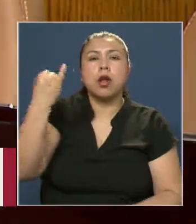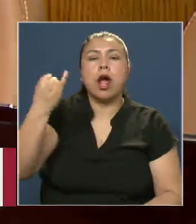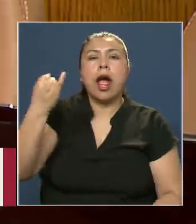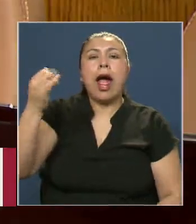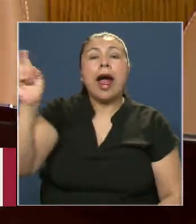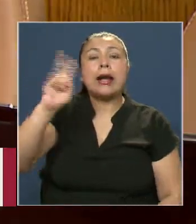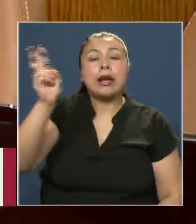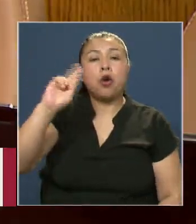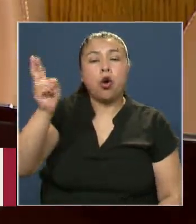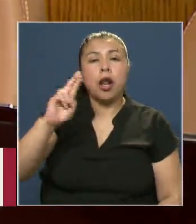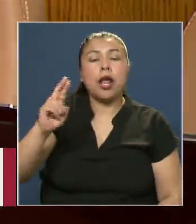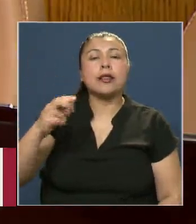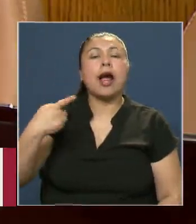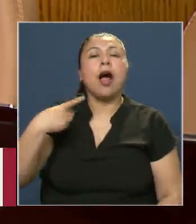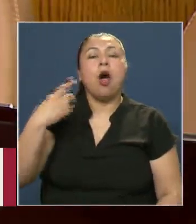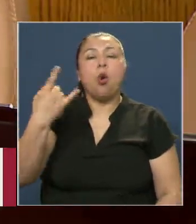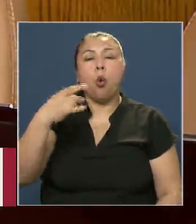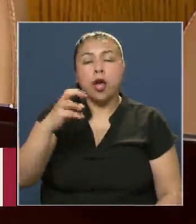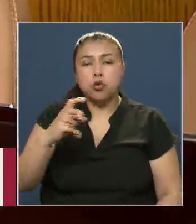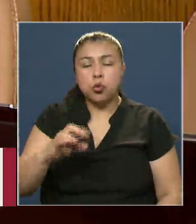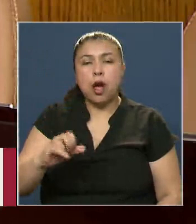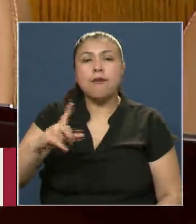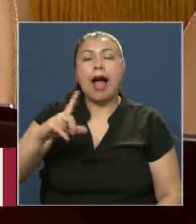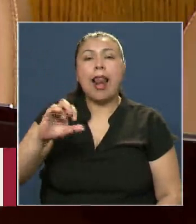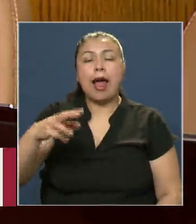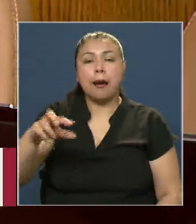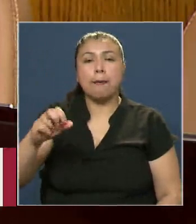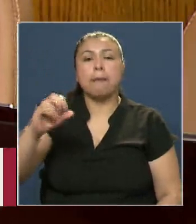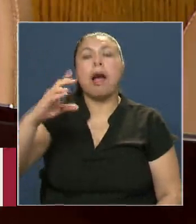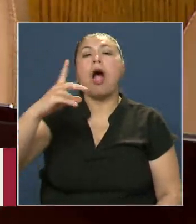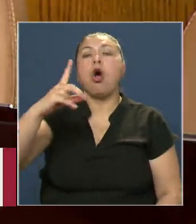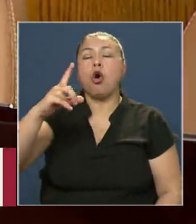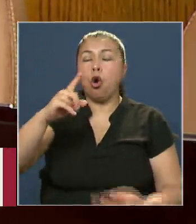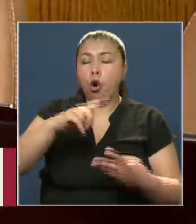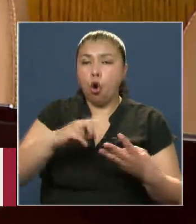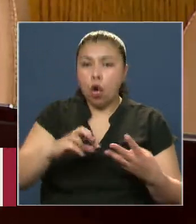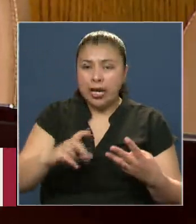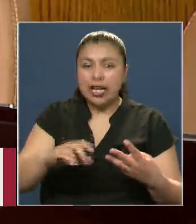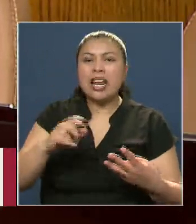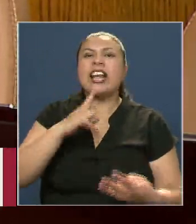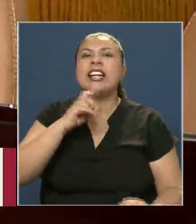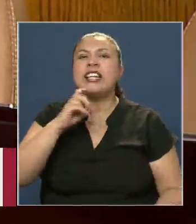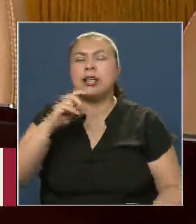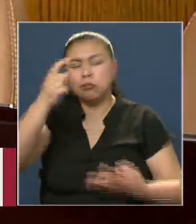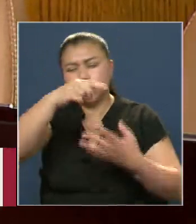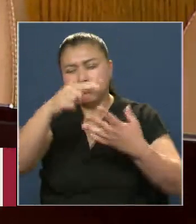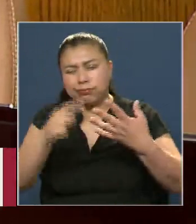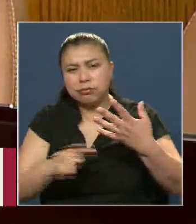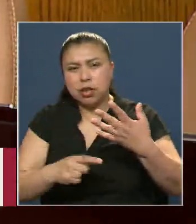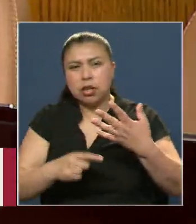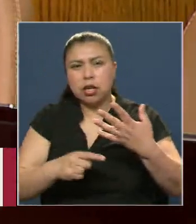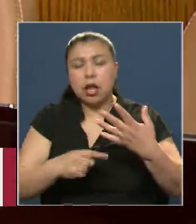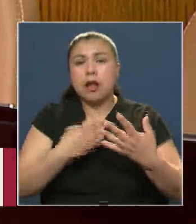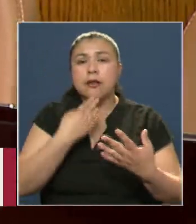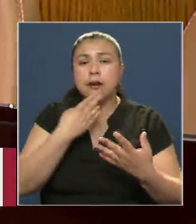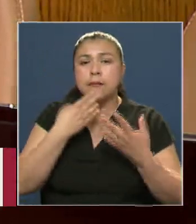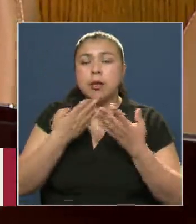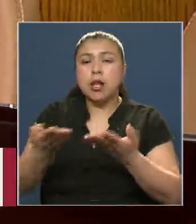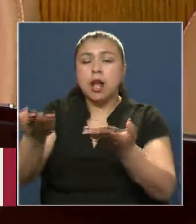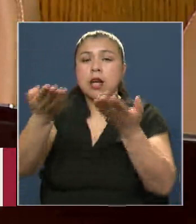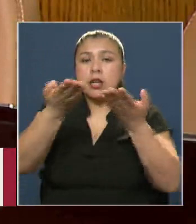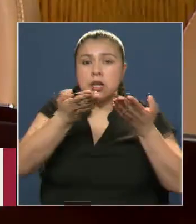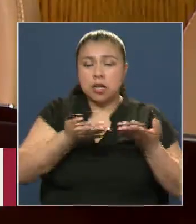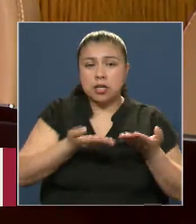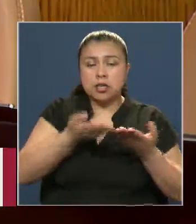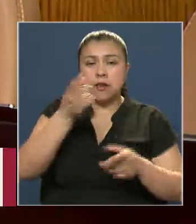Recoleta, Conchalí, Huechuraba, Quilicura, Lampa, Colina y Tiltil. Este hospital también recibe a las y los